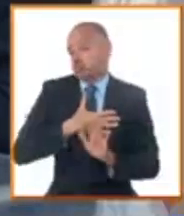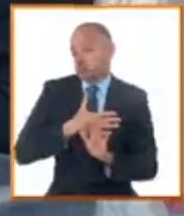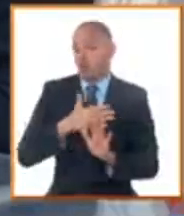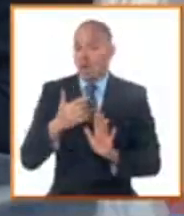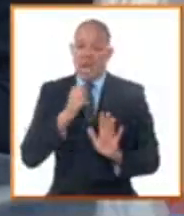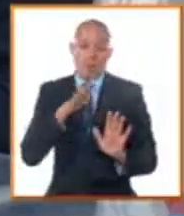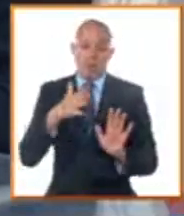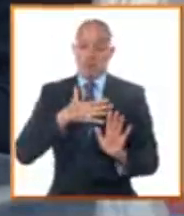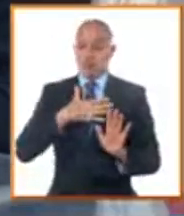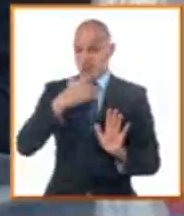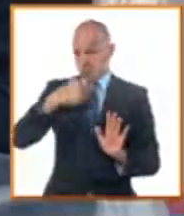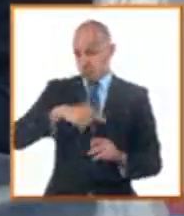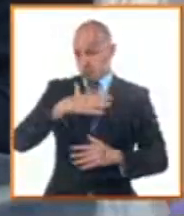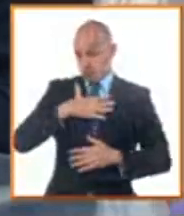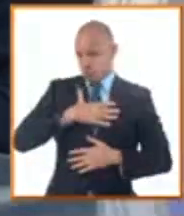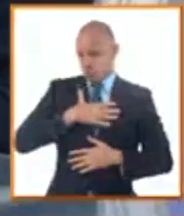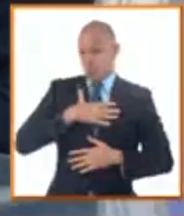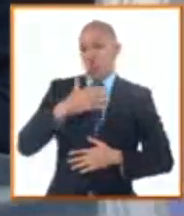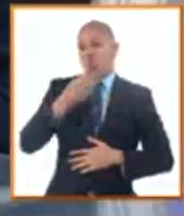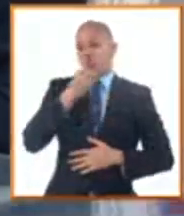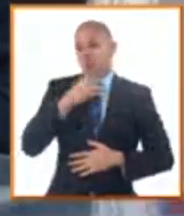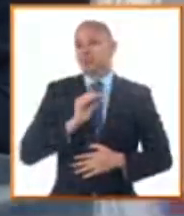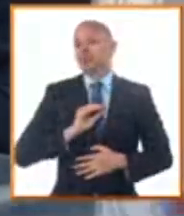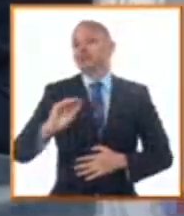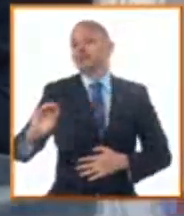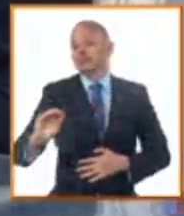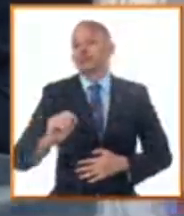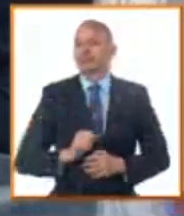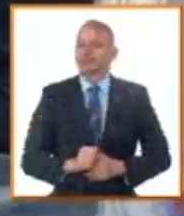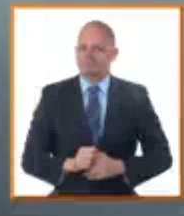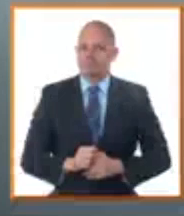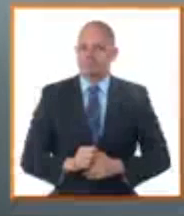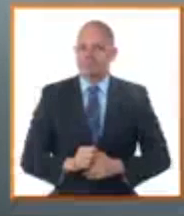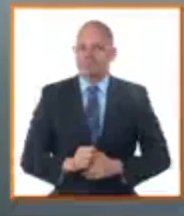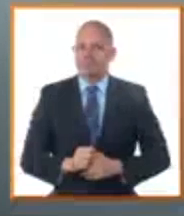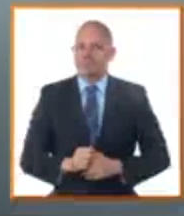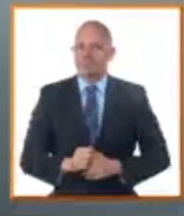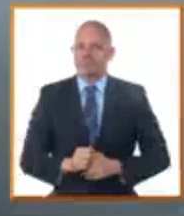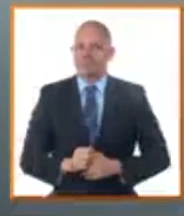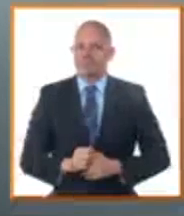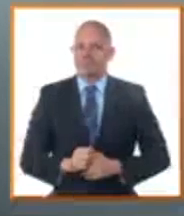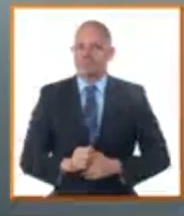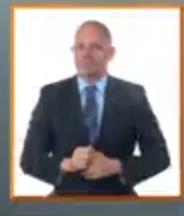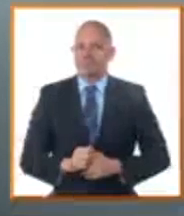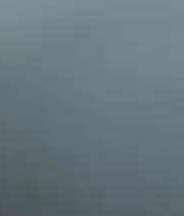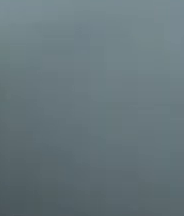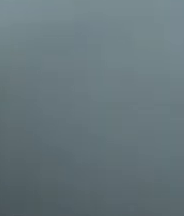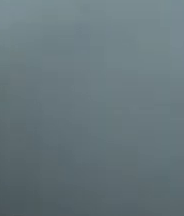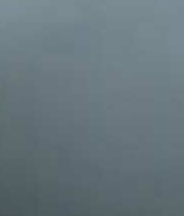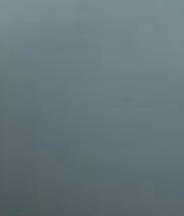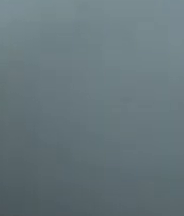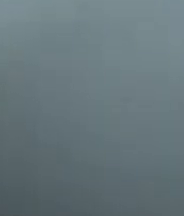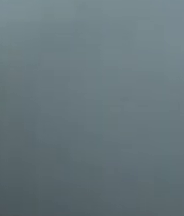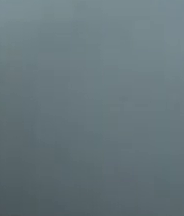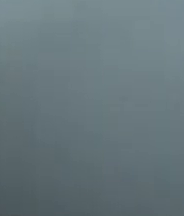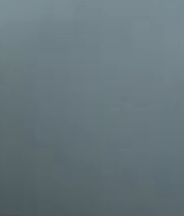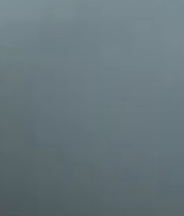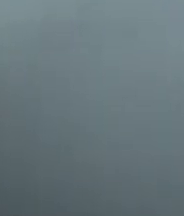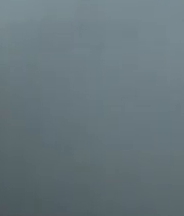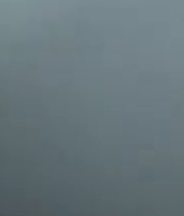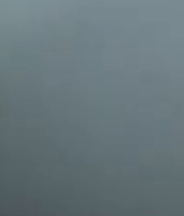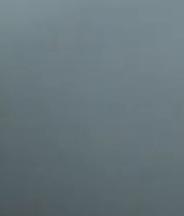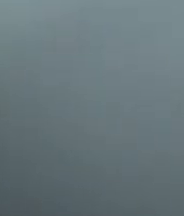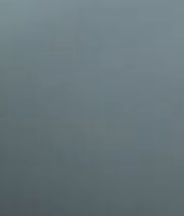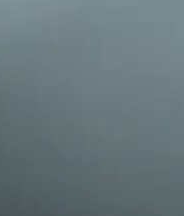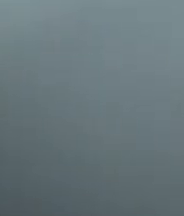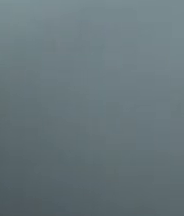a ti. Es decir, está abierto ese... Entonces, el camino doble vía. Es decir, sí. Se puede traer de allá hacia acá y se puede llevar de aquí hacia allá. Correcto. Y